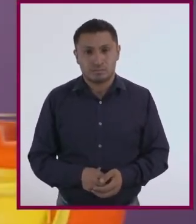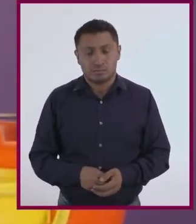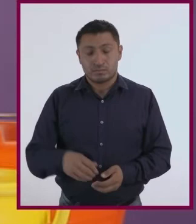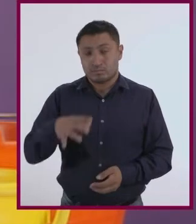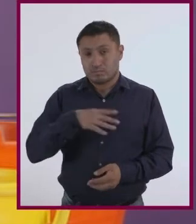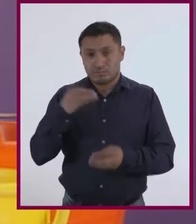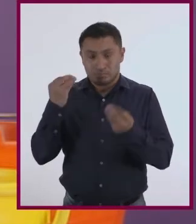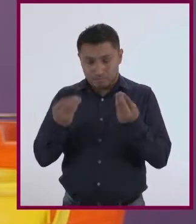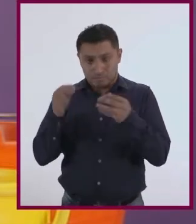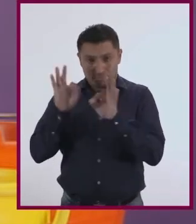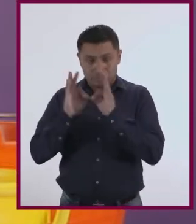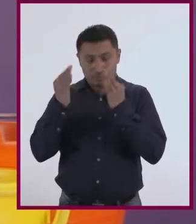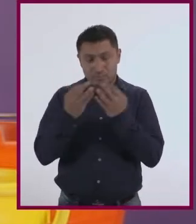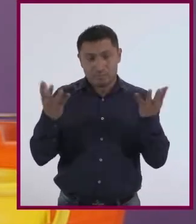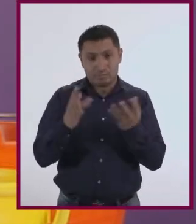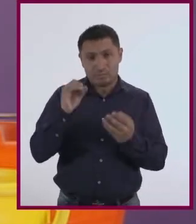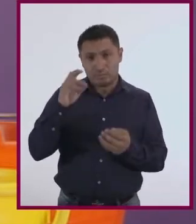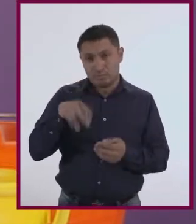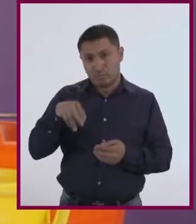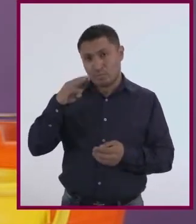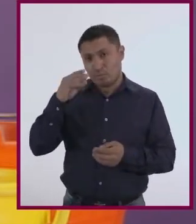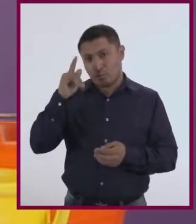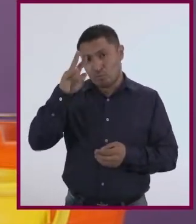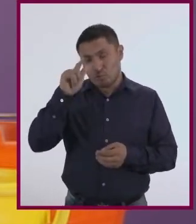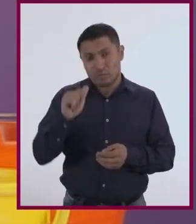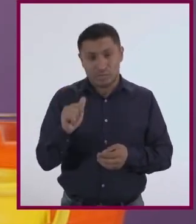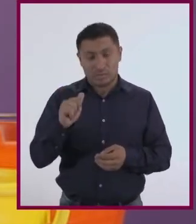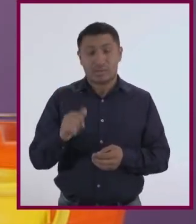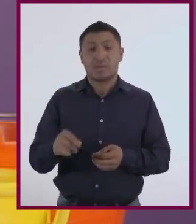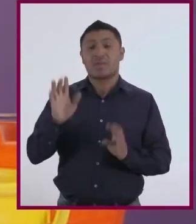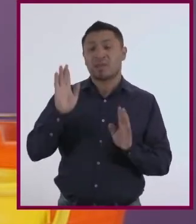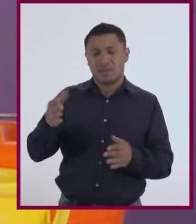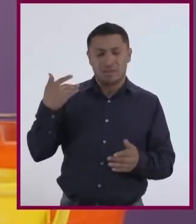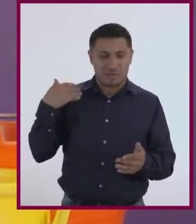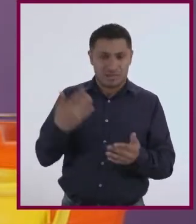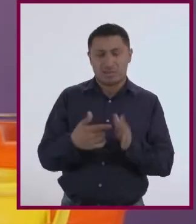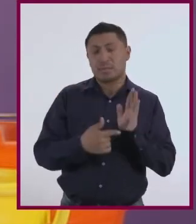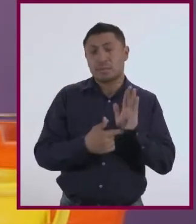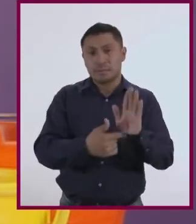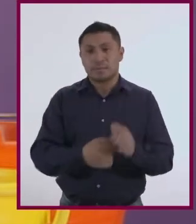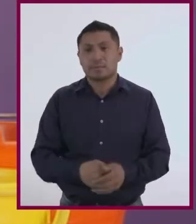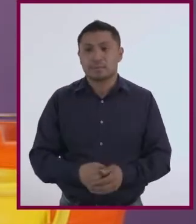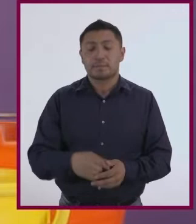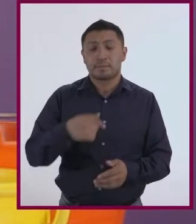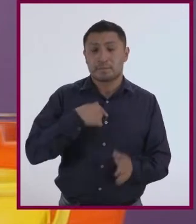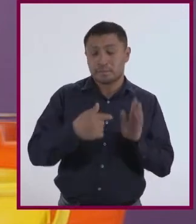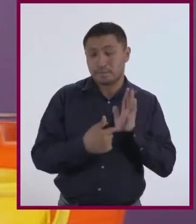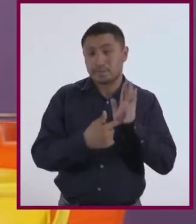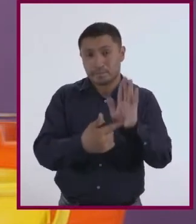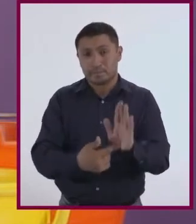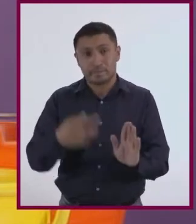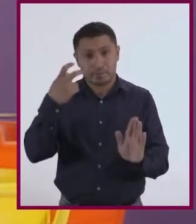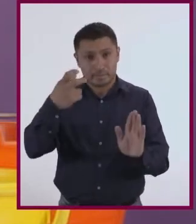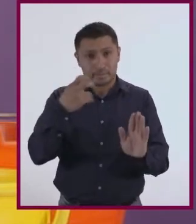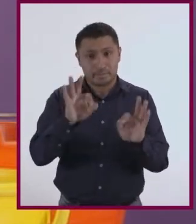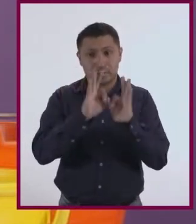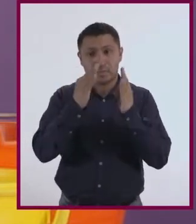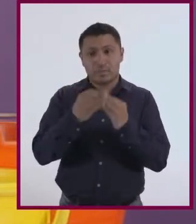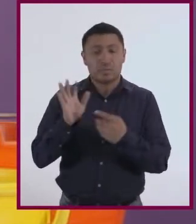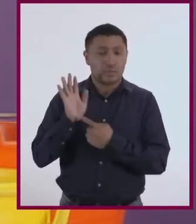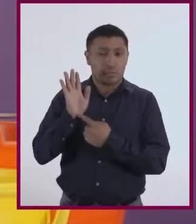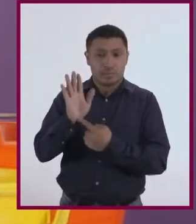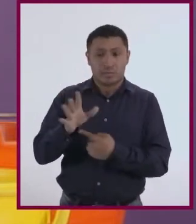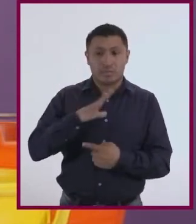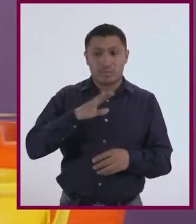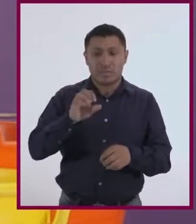Hay muchas formas de hacer una composta o una compostera, como ya lo hemos presentado anteriormente. Yo les voy a presentar esta forma, que